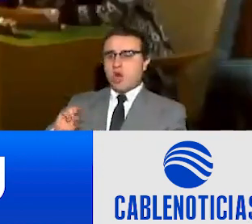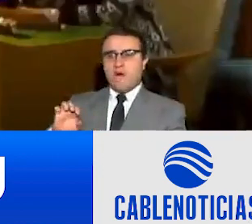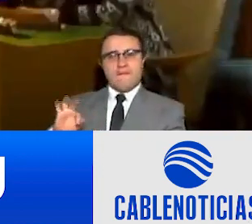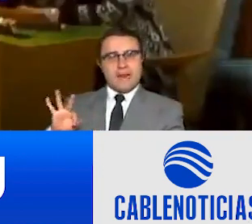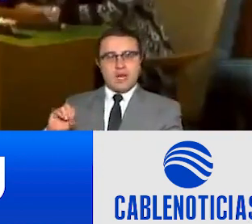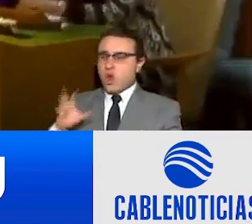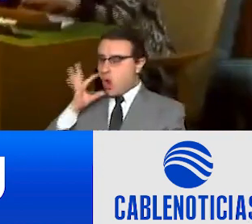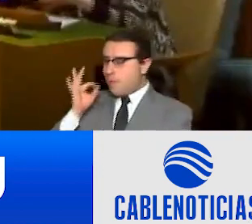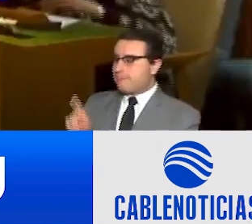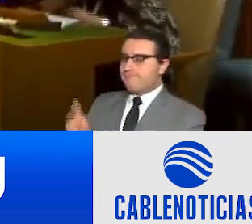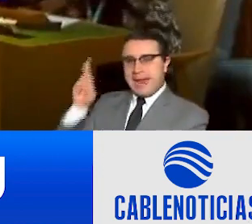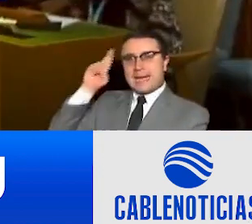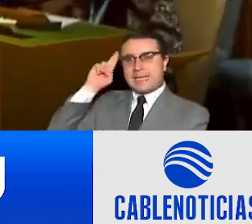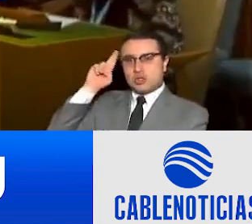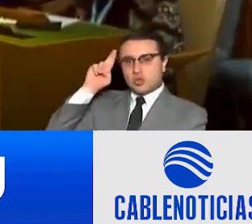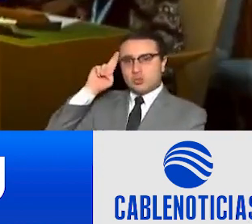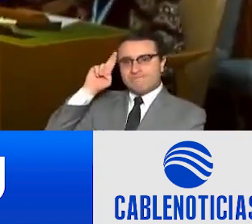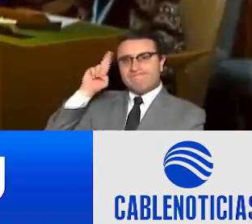razón.